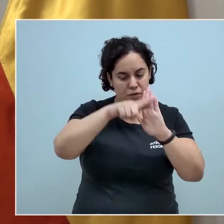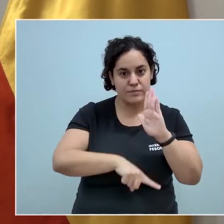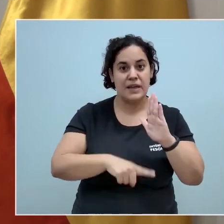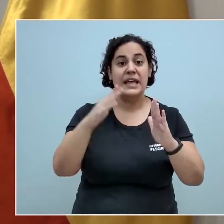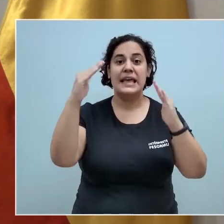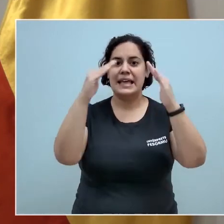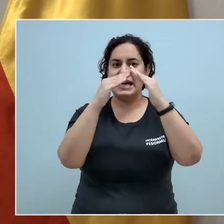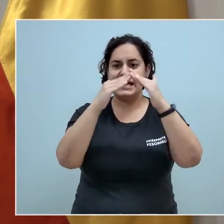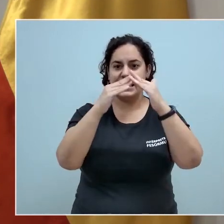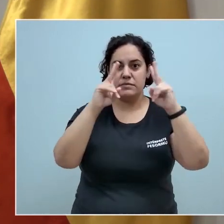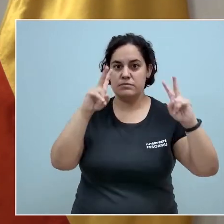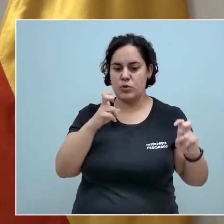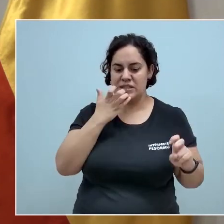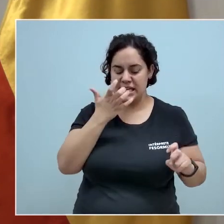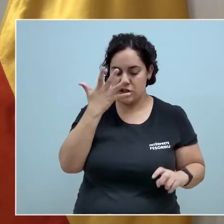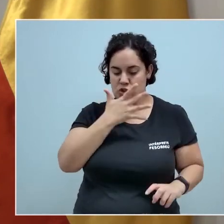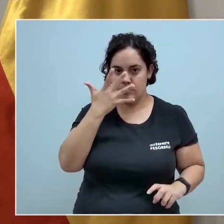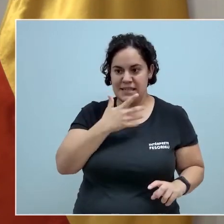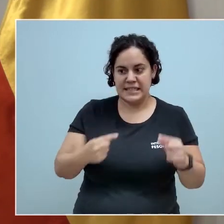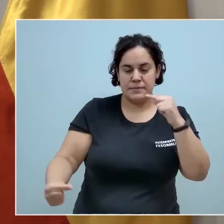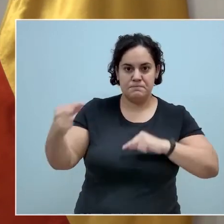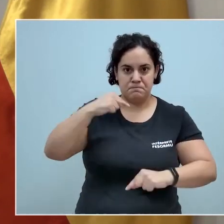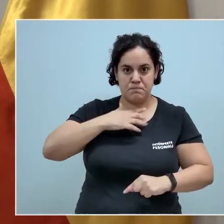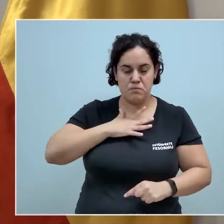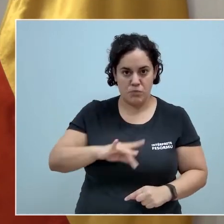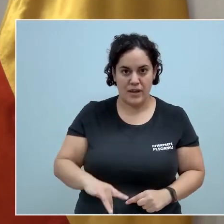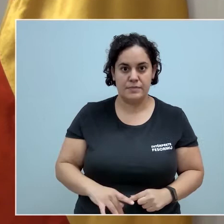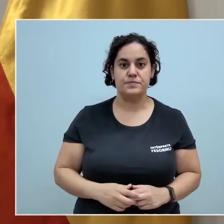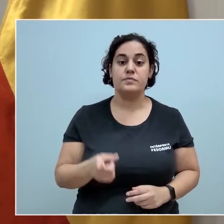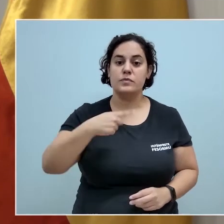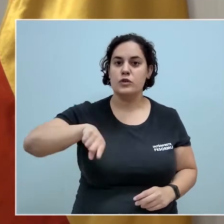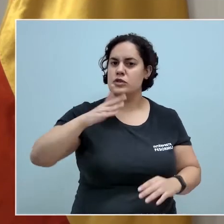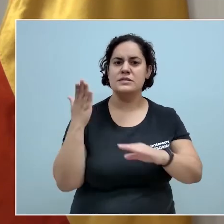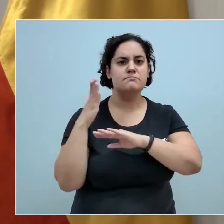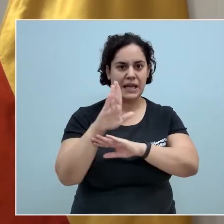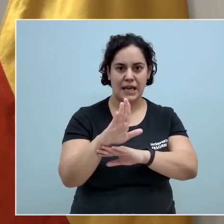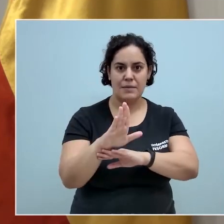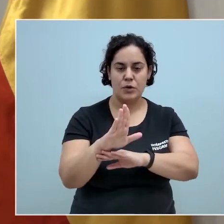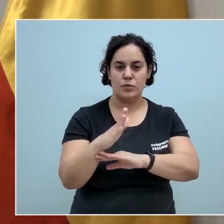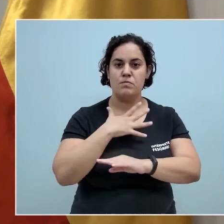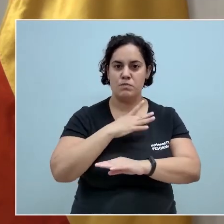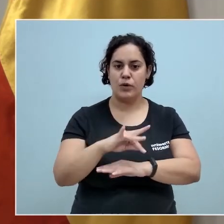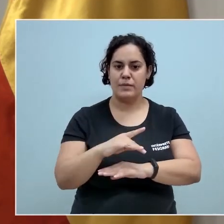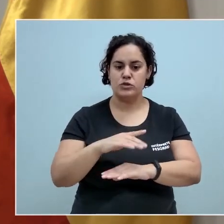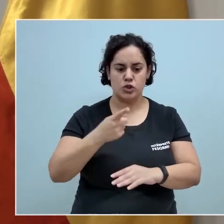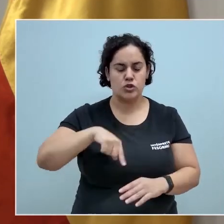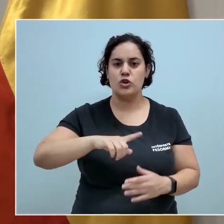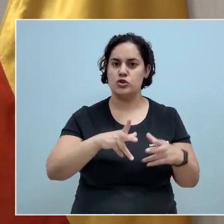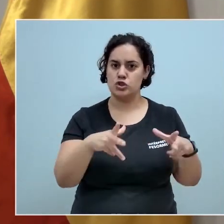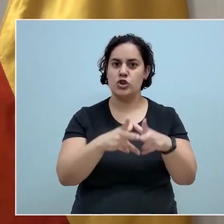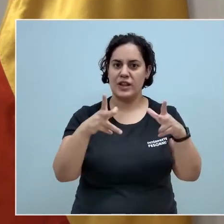casa ante cualquier síntoma o sospecha de contagio. Vamos a seguir dando ejemplo de lo que somos capaces de hacer como